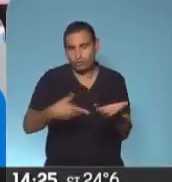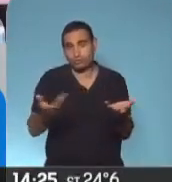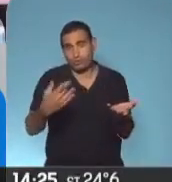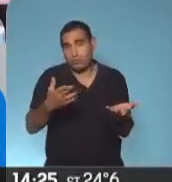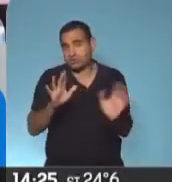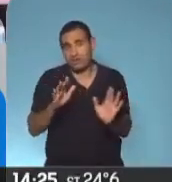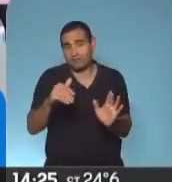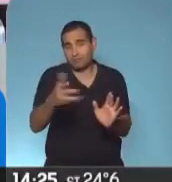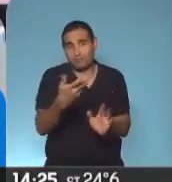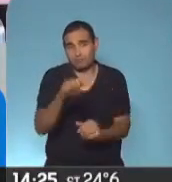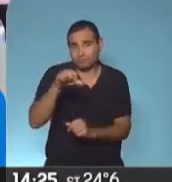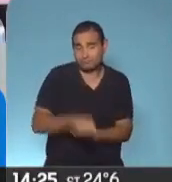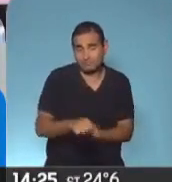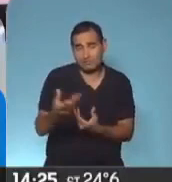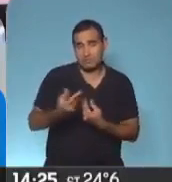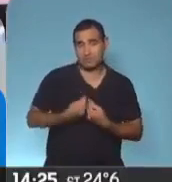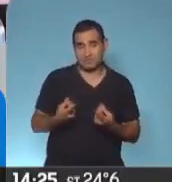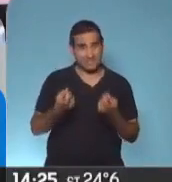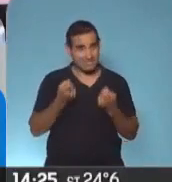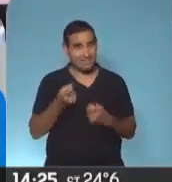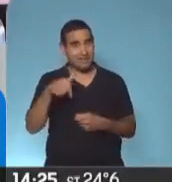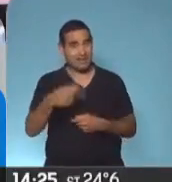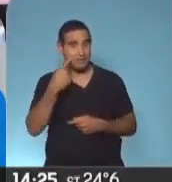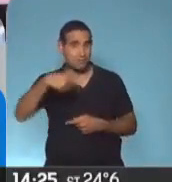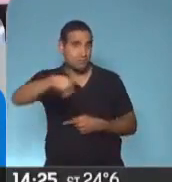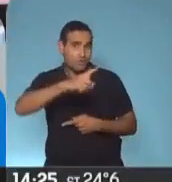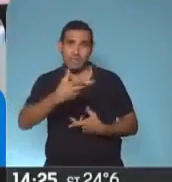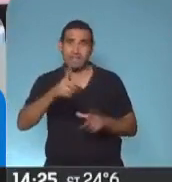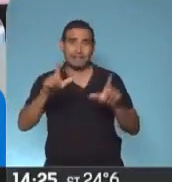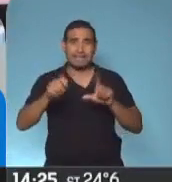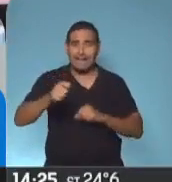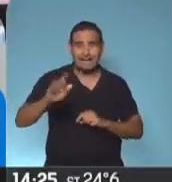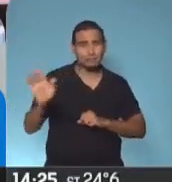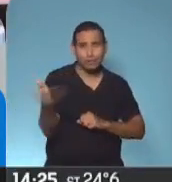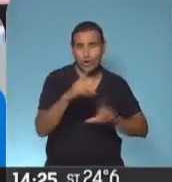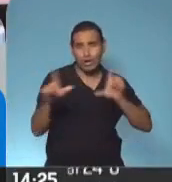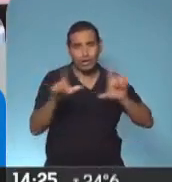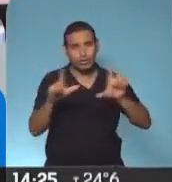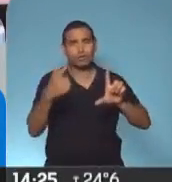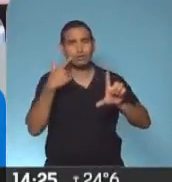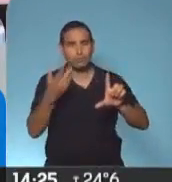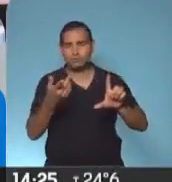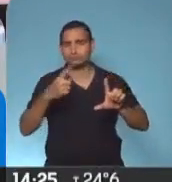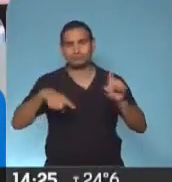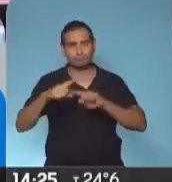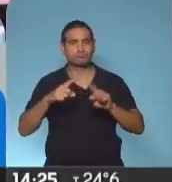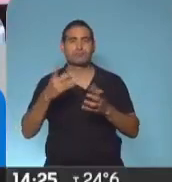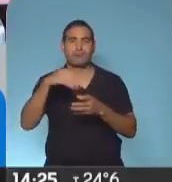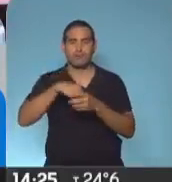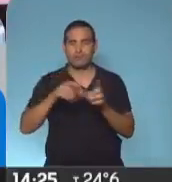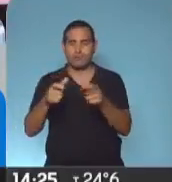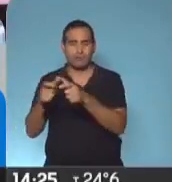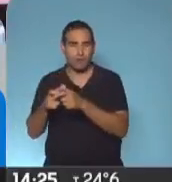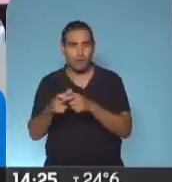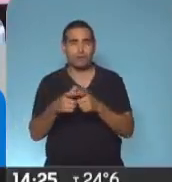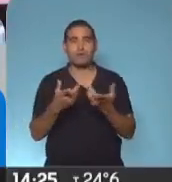puede tocar a todos, y la verdad que ahí contamos con la colaboración de ustedes, de todos los canales que pusieron a sus productoras, de las compañías discográficas que